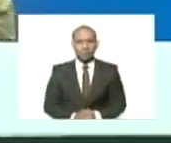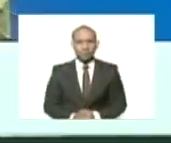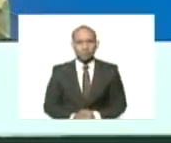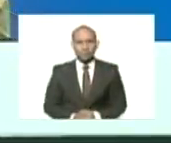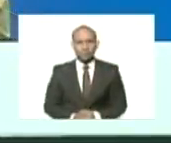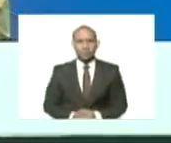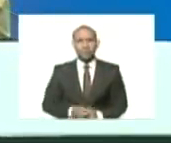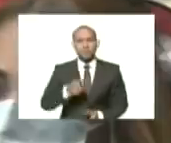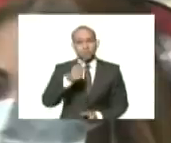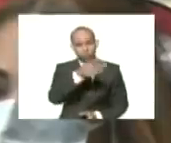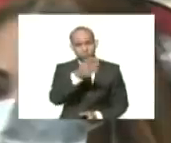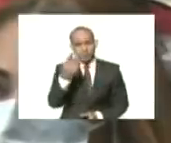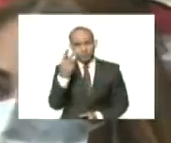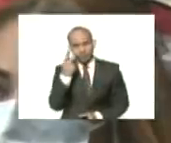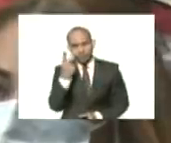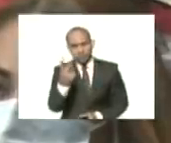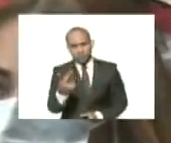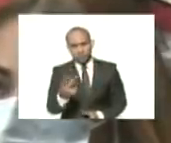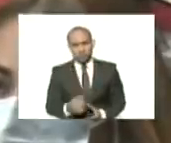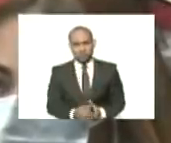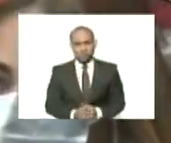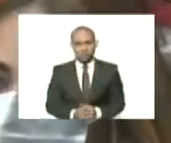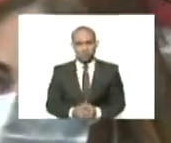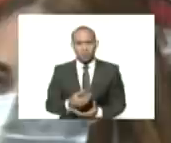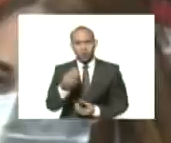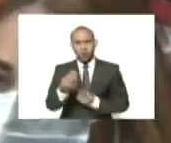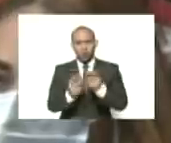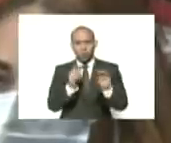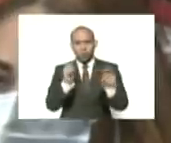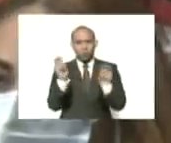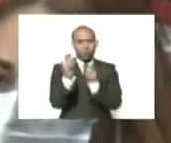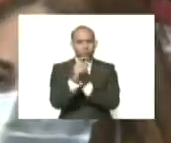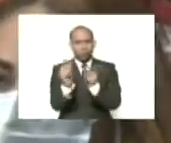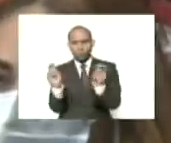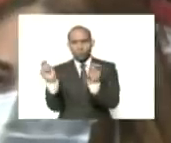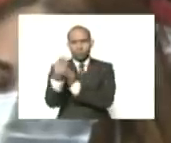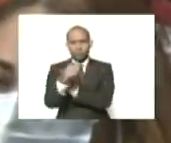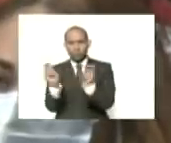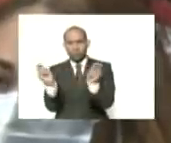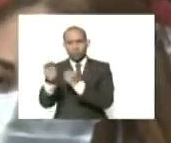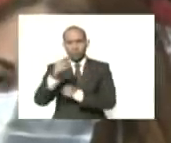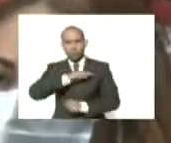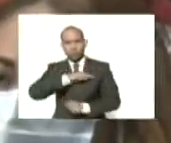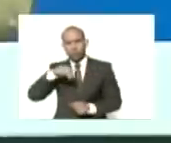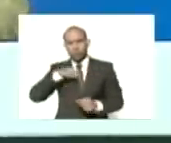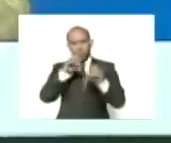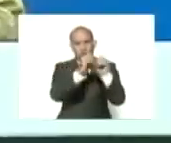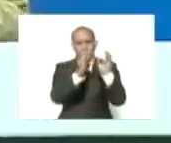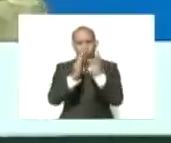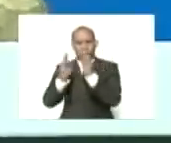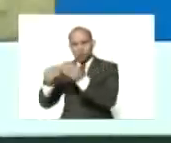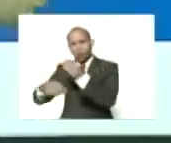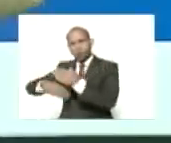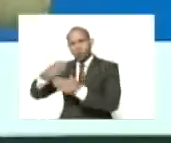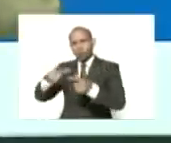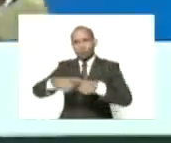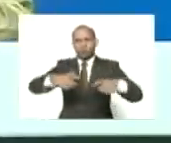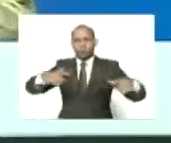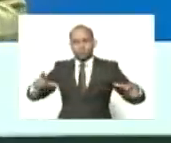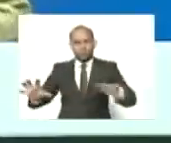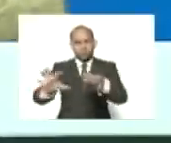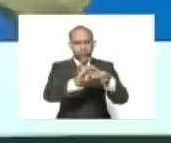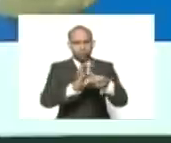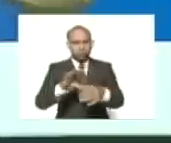Para que ustedes vean cómo vamos adaptando nuestra organización, nuestro modelo, para expandir fuerzas, para unir